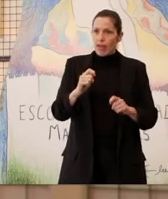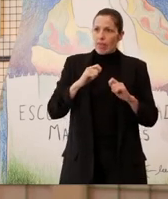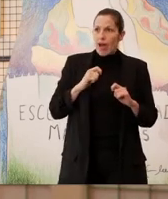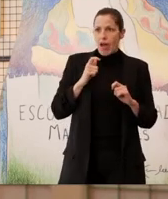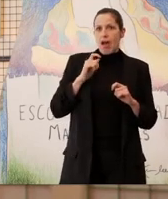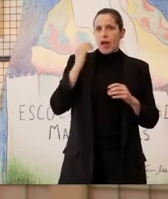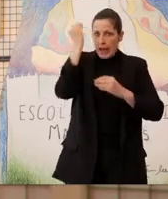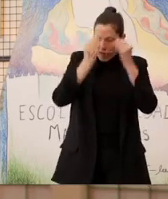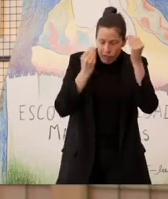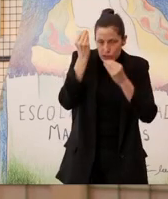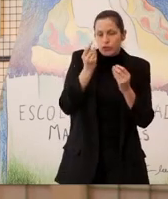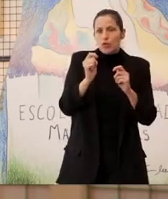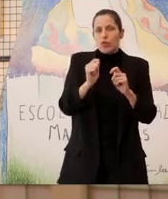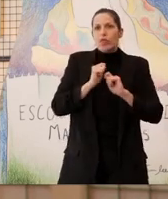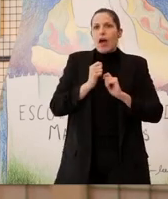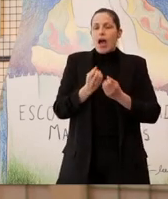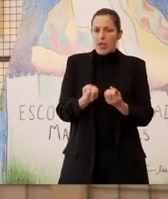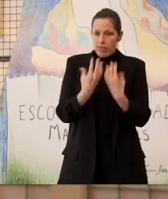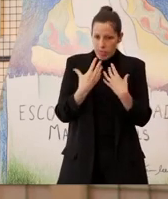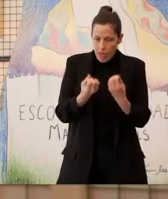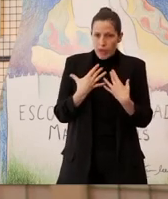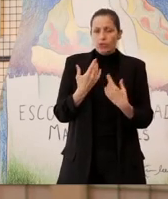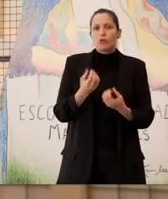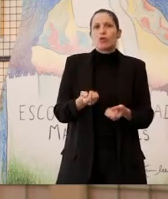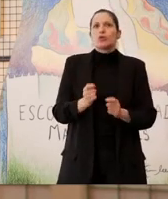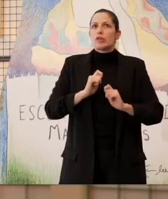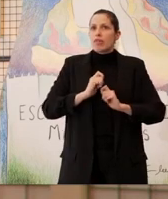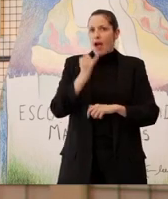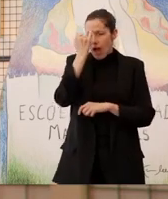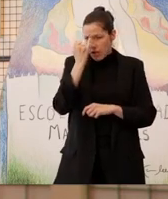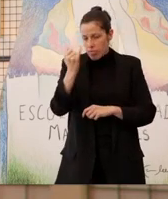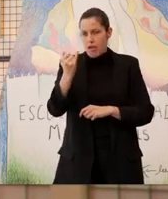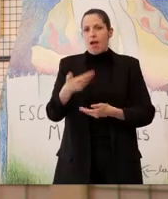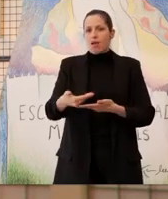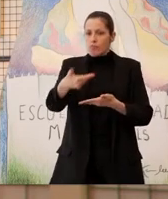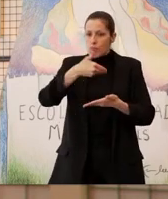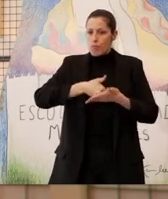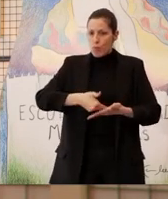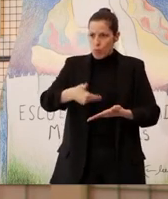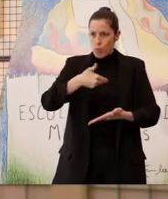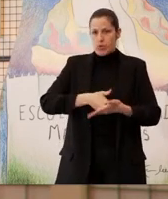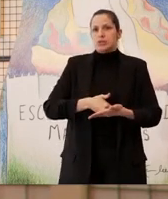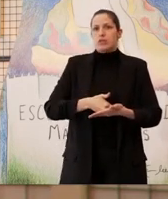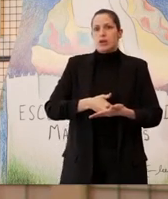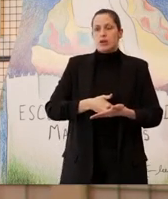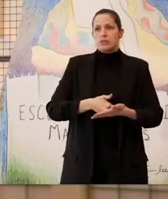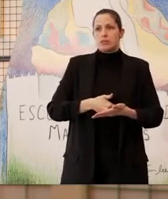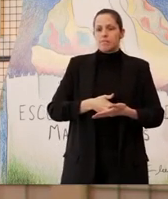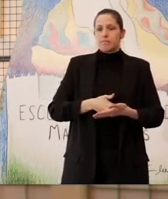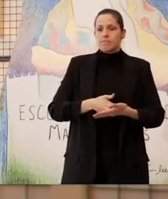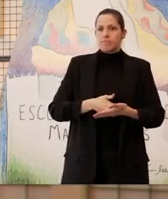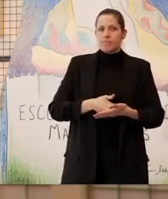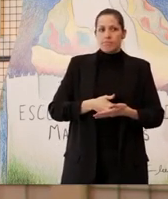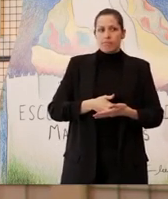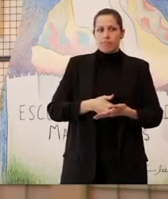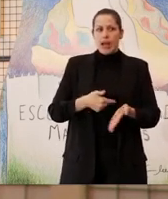reflexión de datos de ideas de propuestas de vindicación que es lo que ha ocurrido Pero